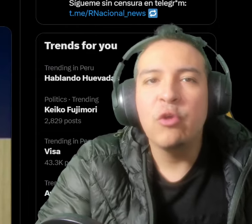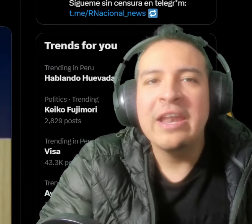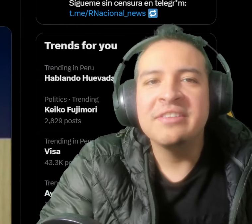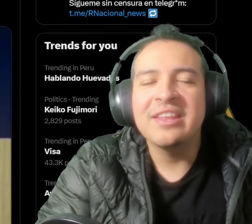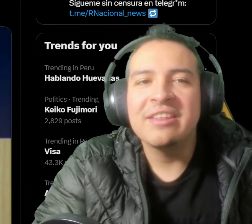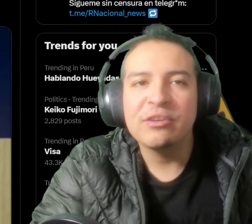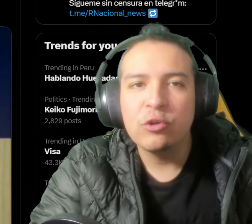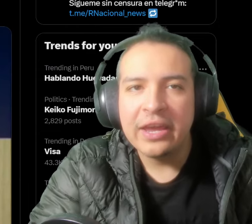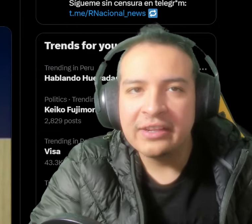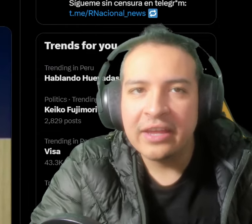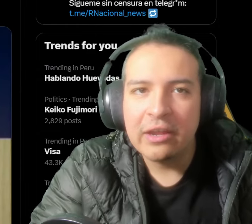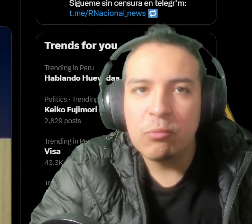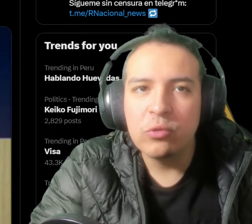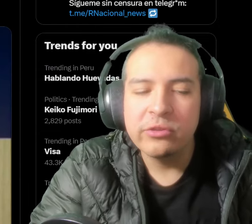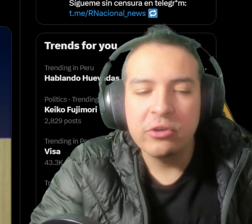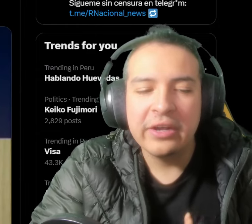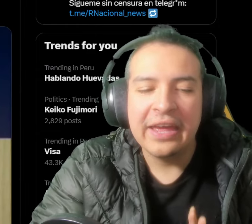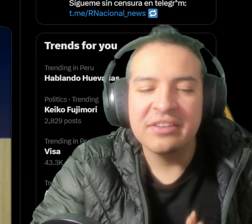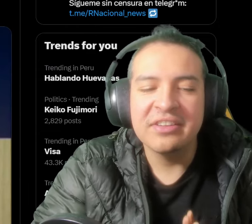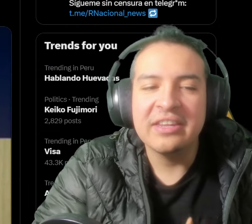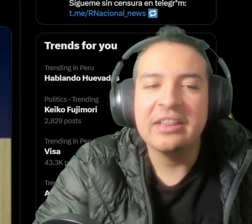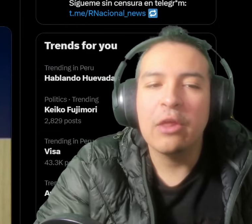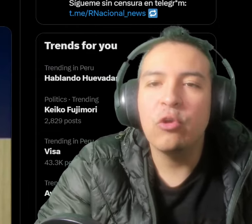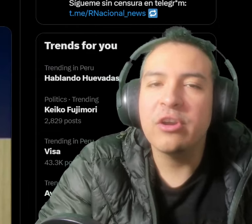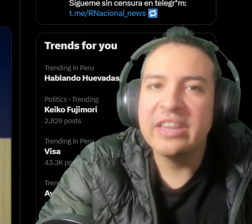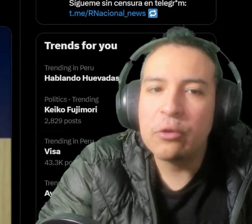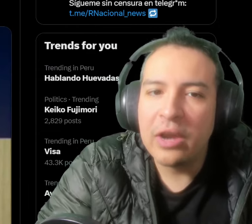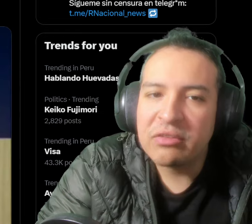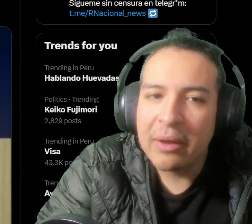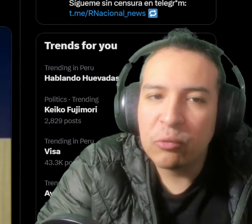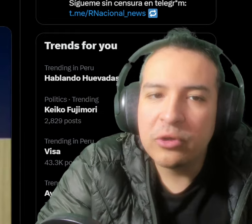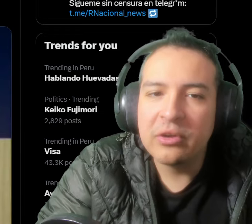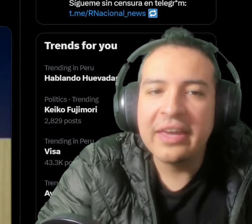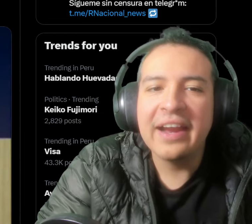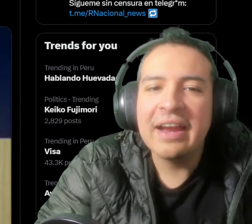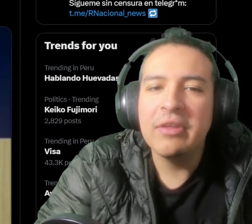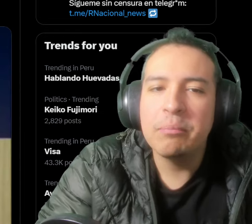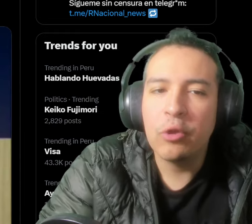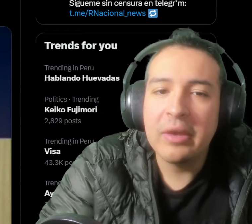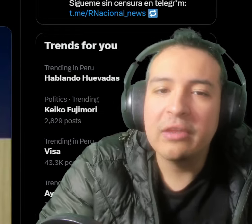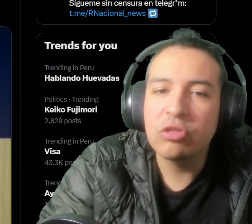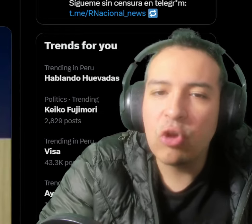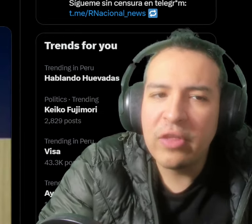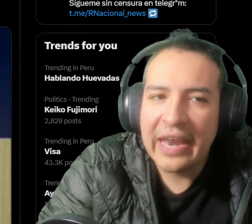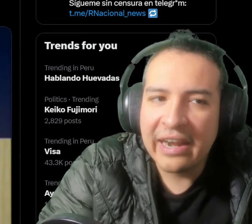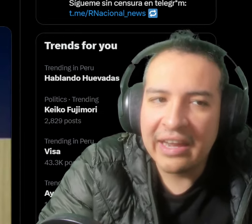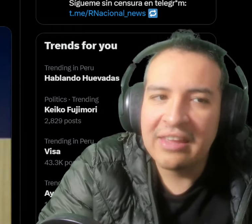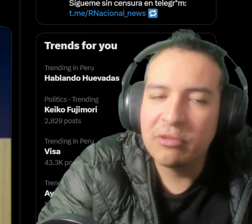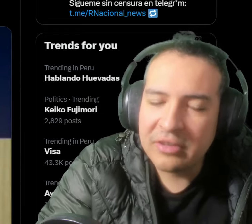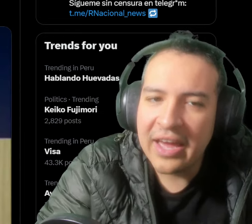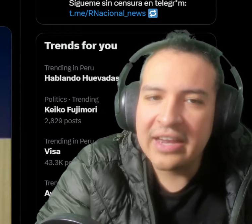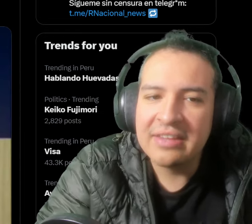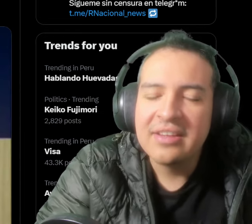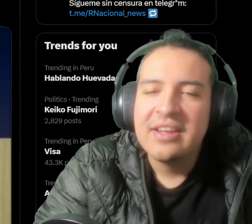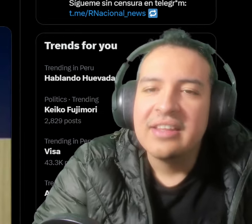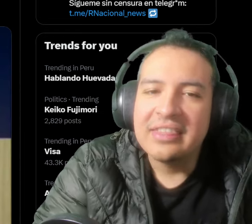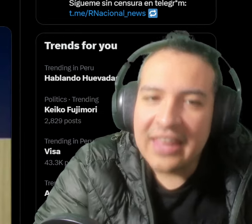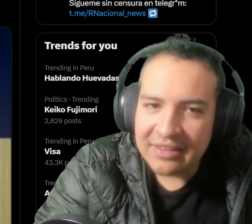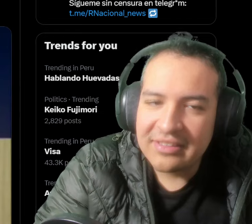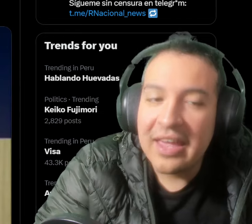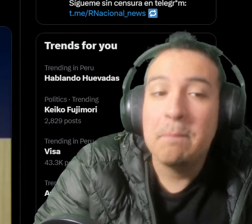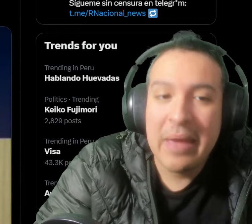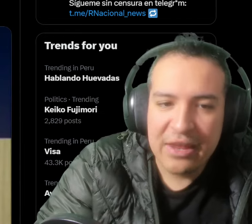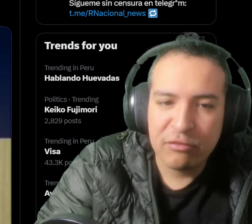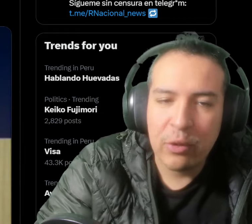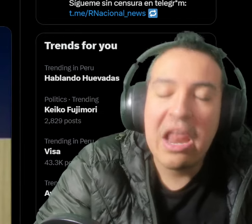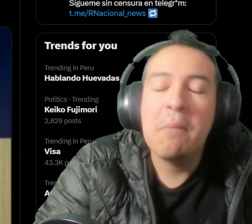Venezuela se desconecta del mundo Gracias al dictador Nicolás Maduro que acaba de prohibir todas las redes sociales